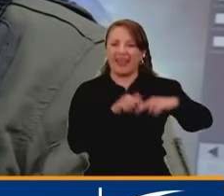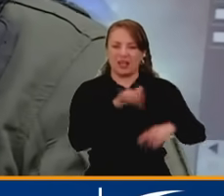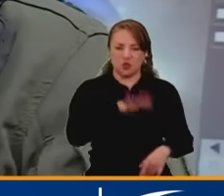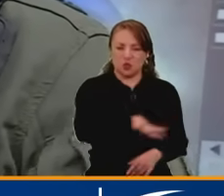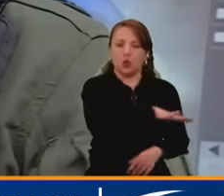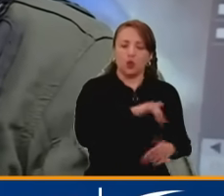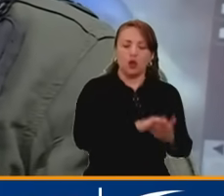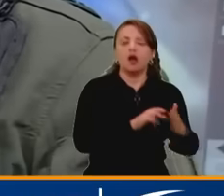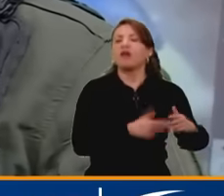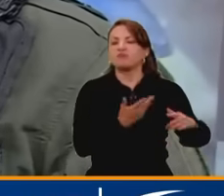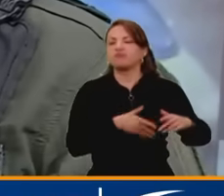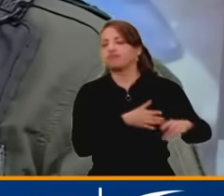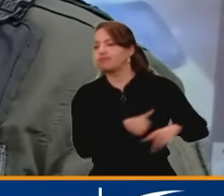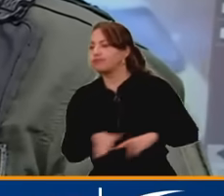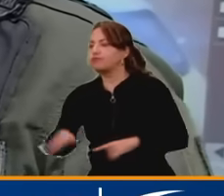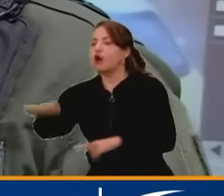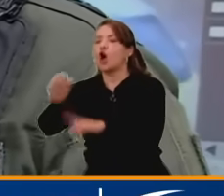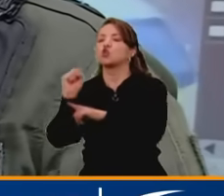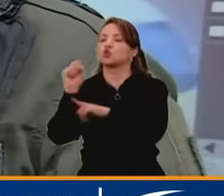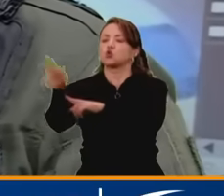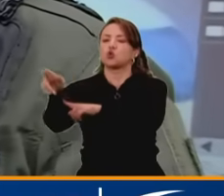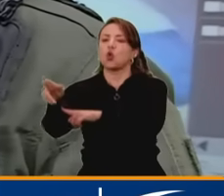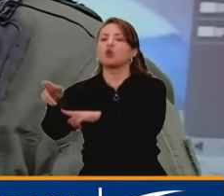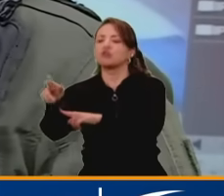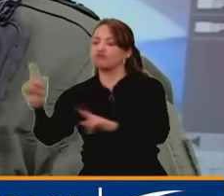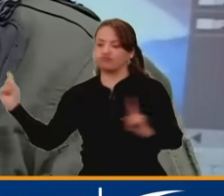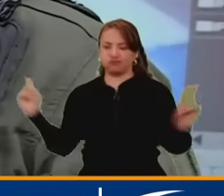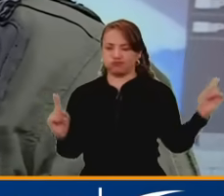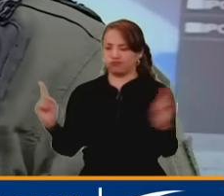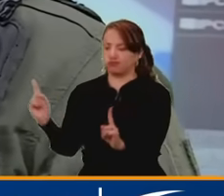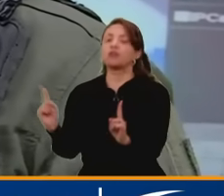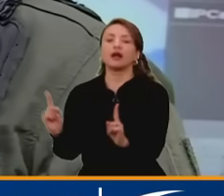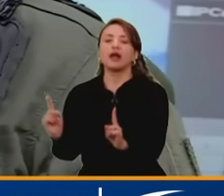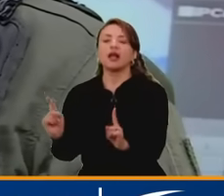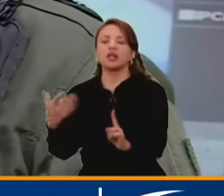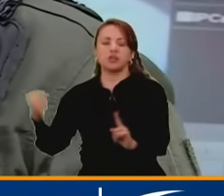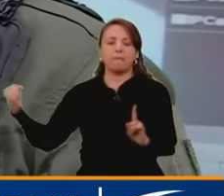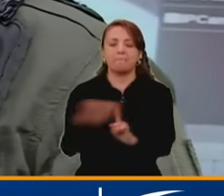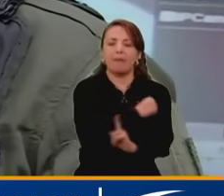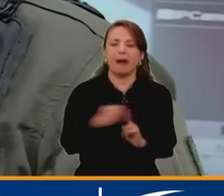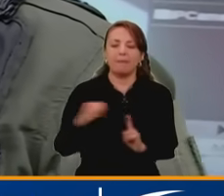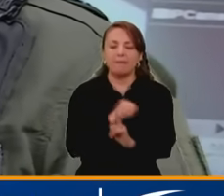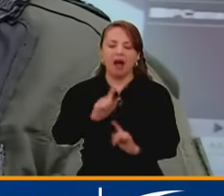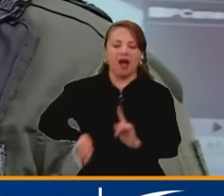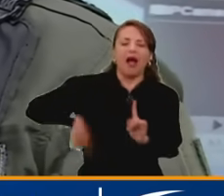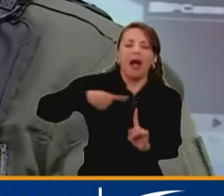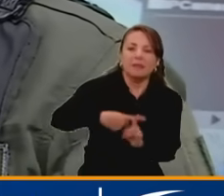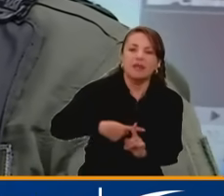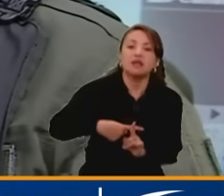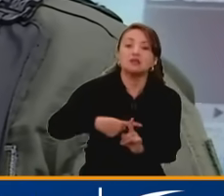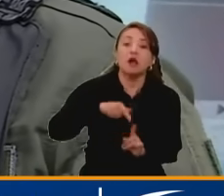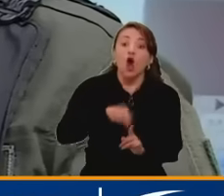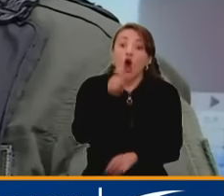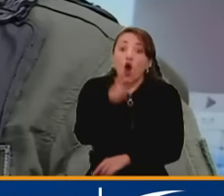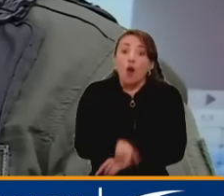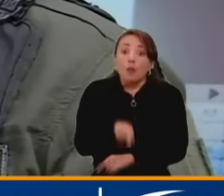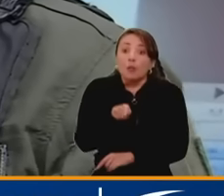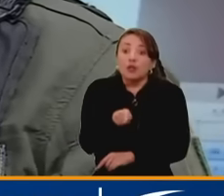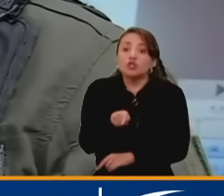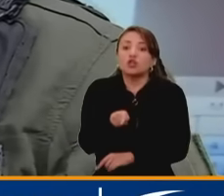solado al sur de la Ciudad lo abordan y posteriormente a ello lo goan y amenazan esta víctima